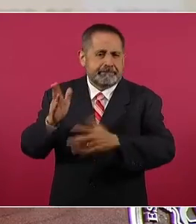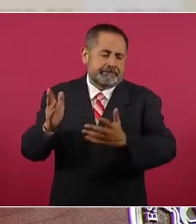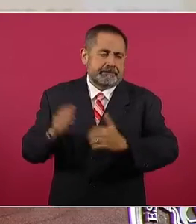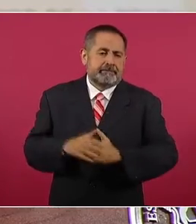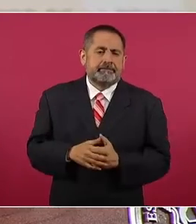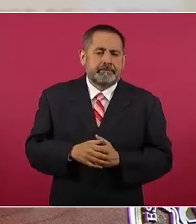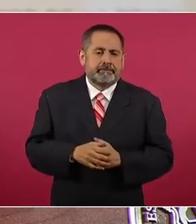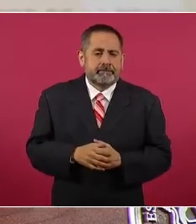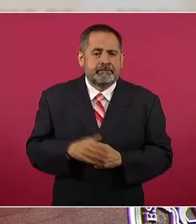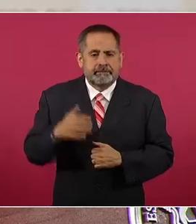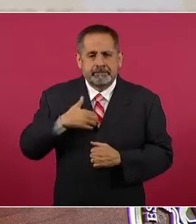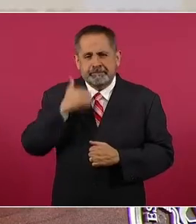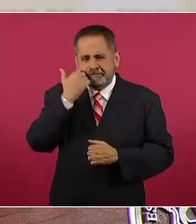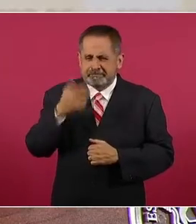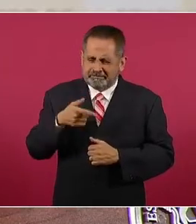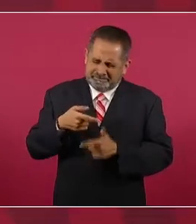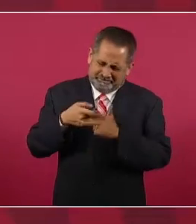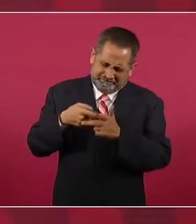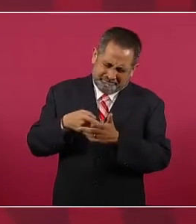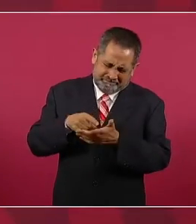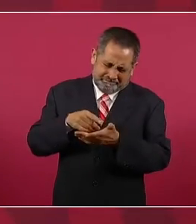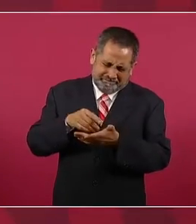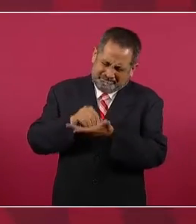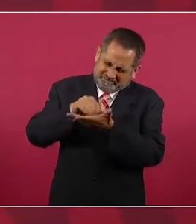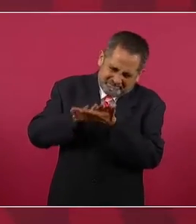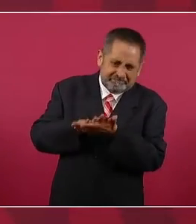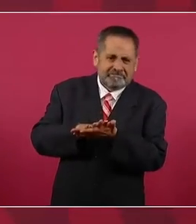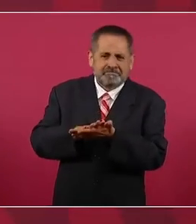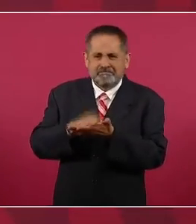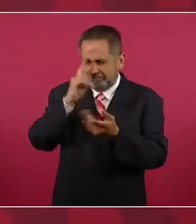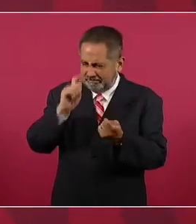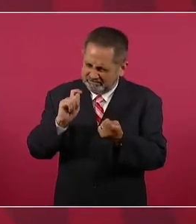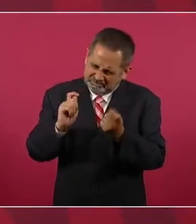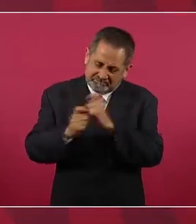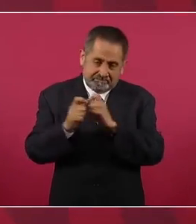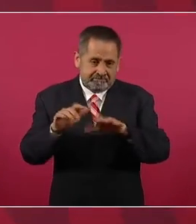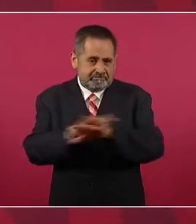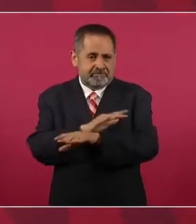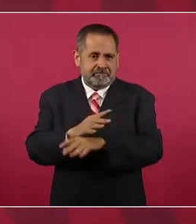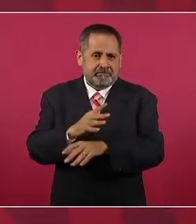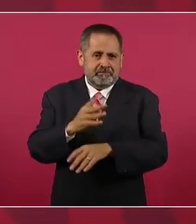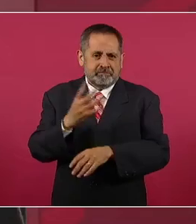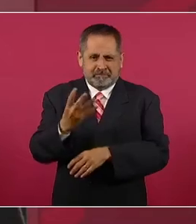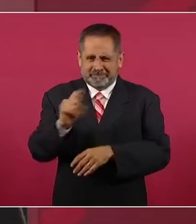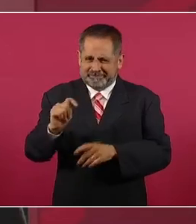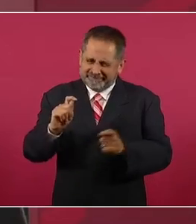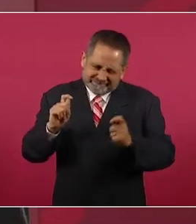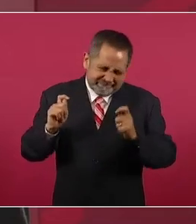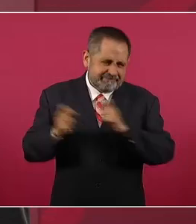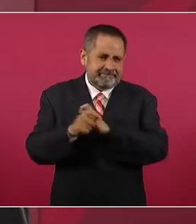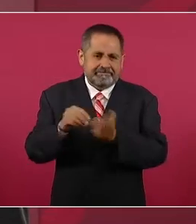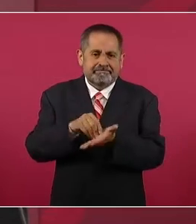y terminar de sentar las bases para la transformación.